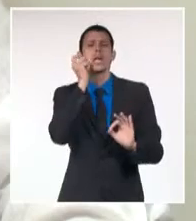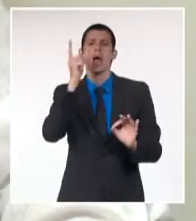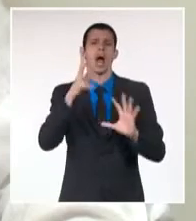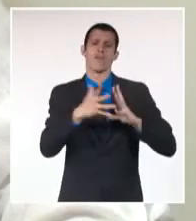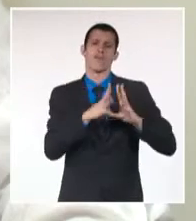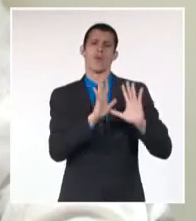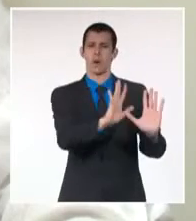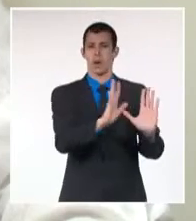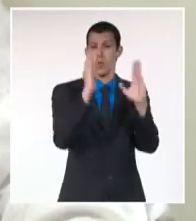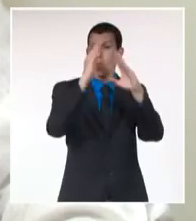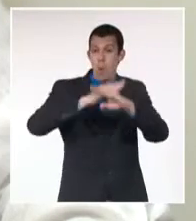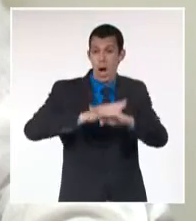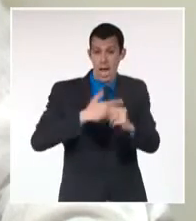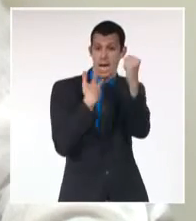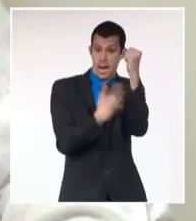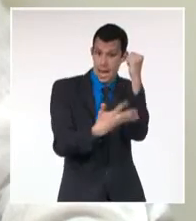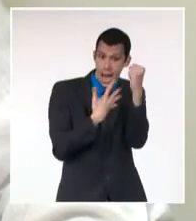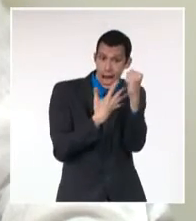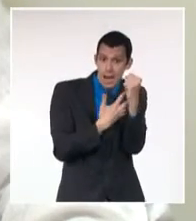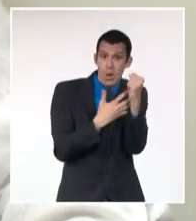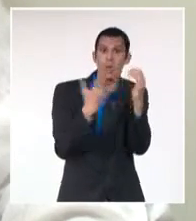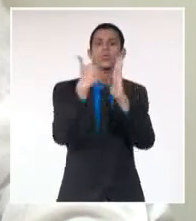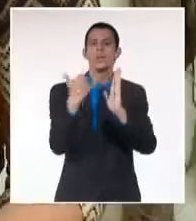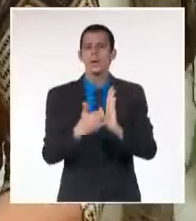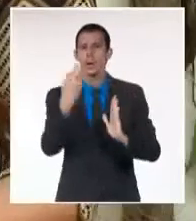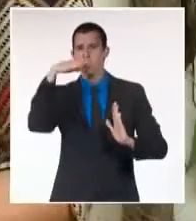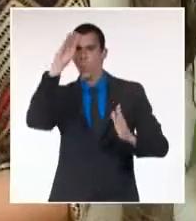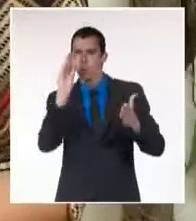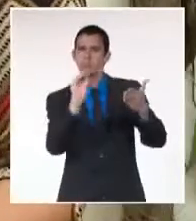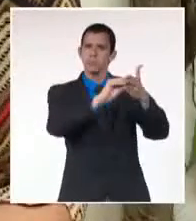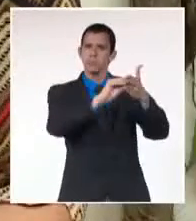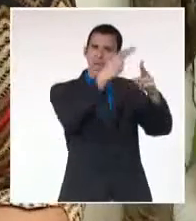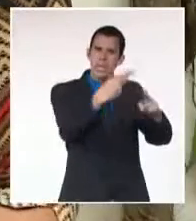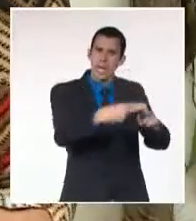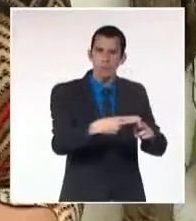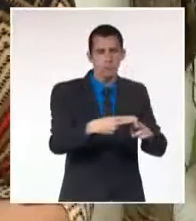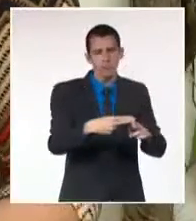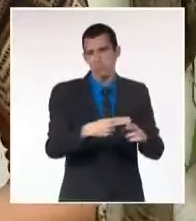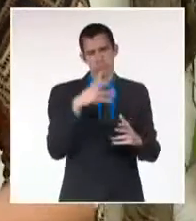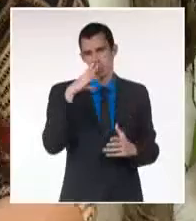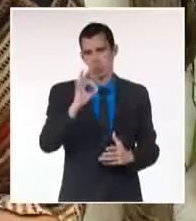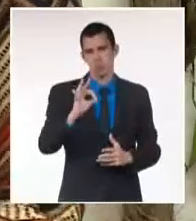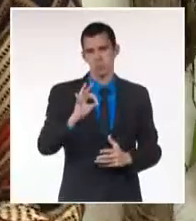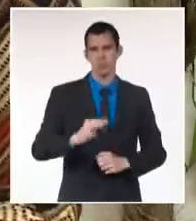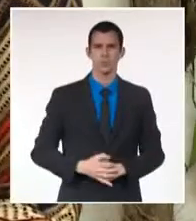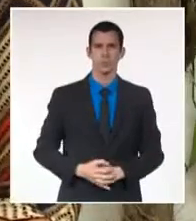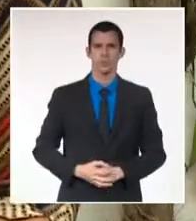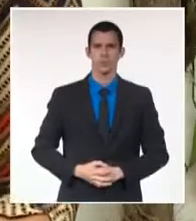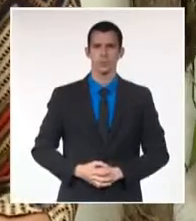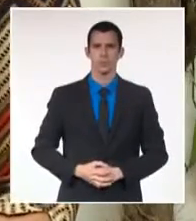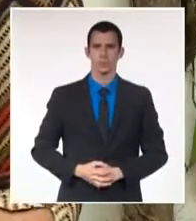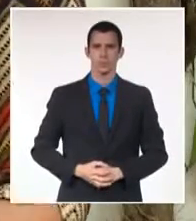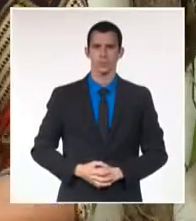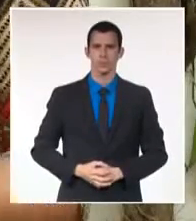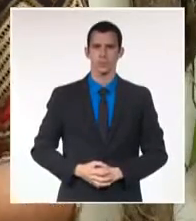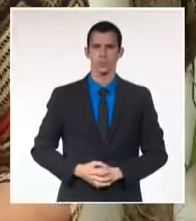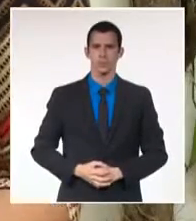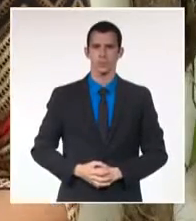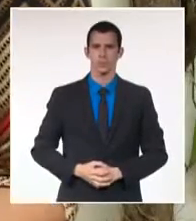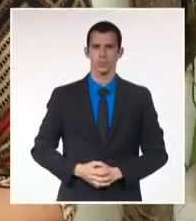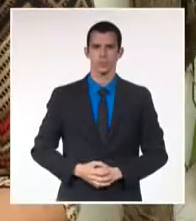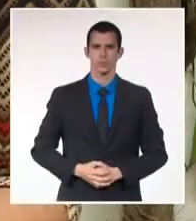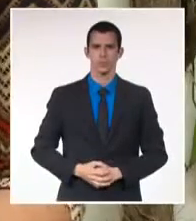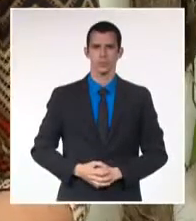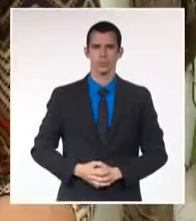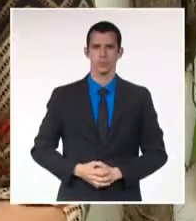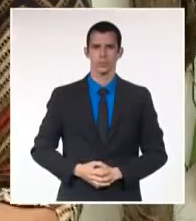tienen ningún argumento para mantener a Cuba en esa lista. Sin escuchar a intelectuales del mundo, a